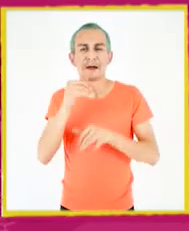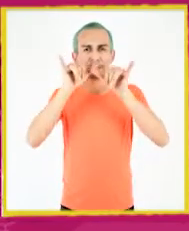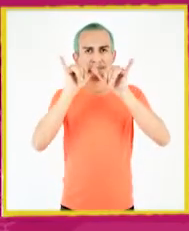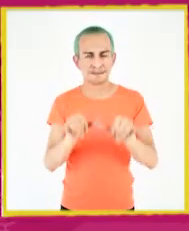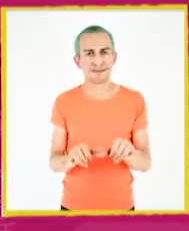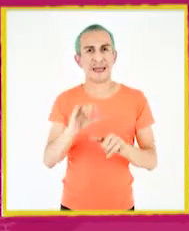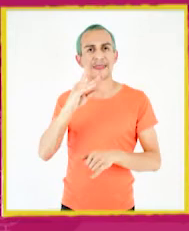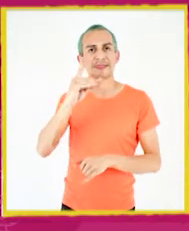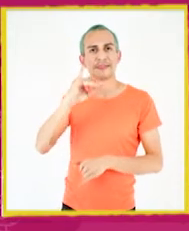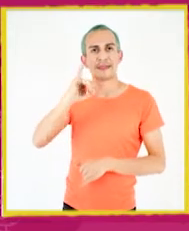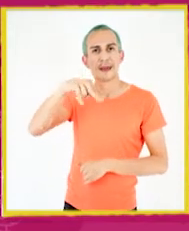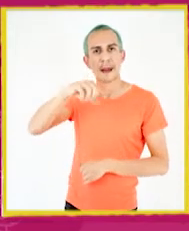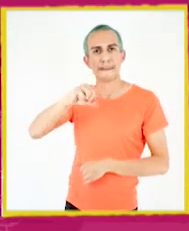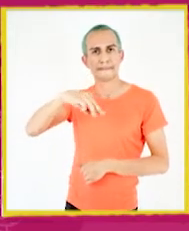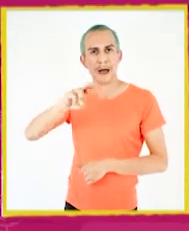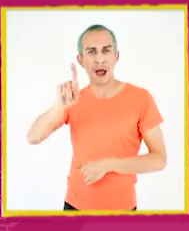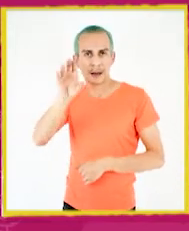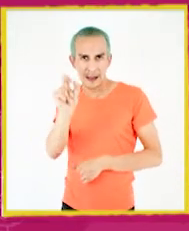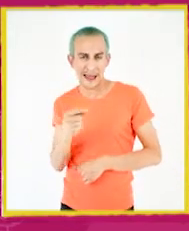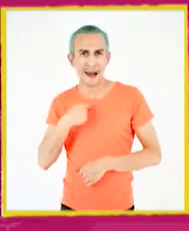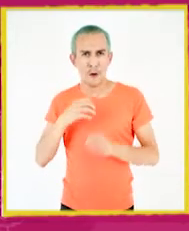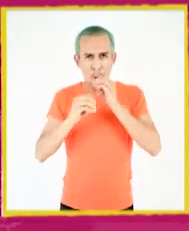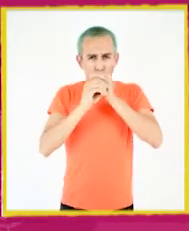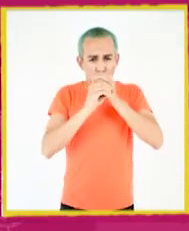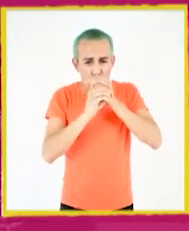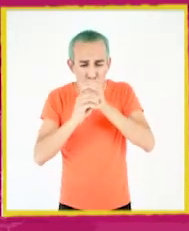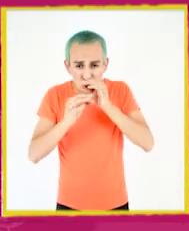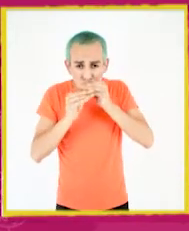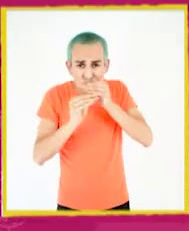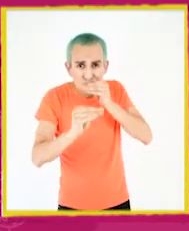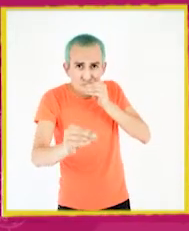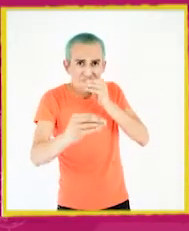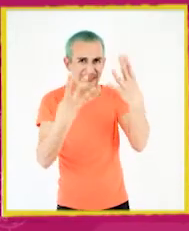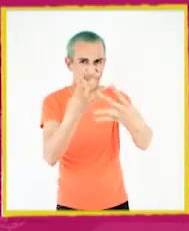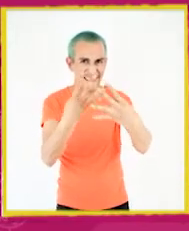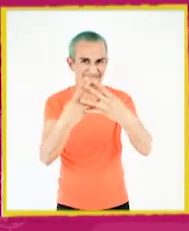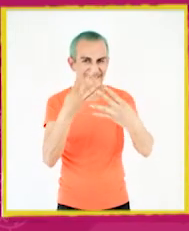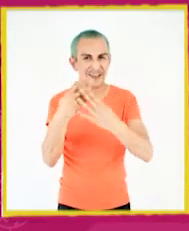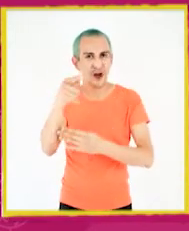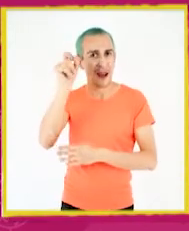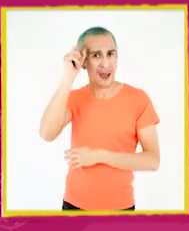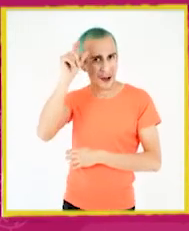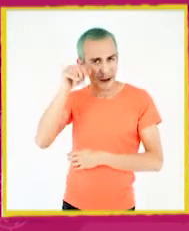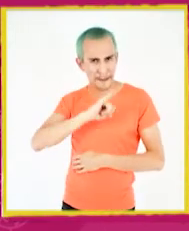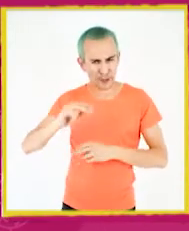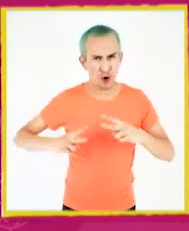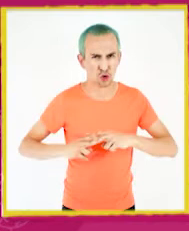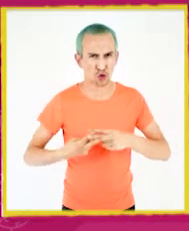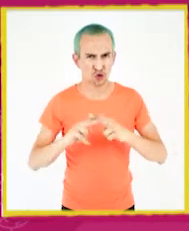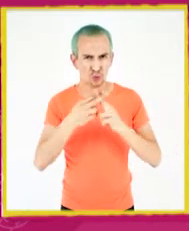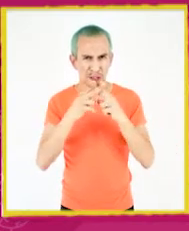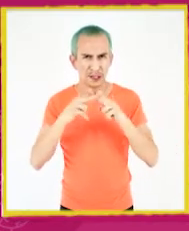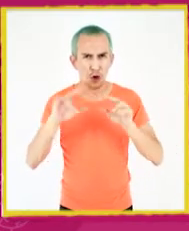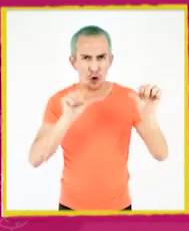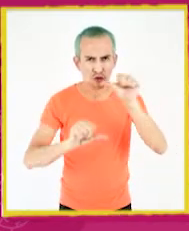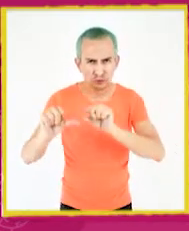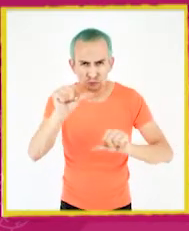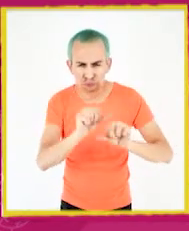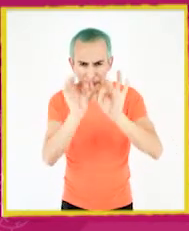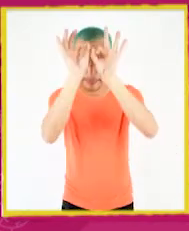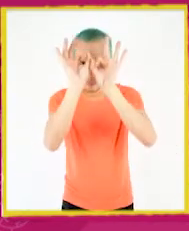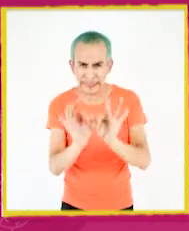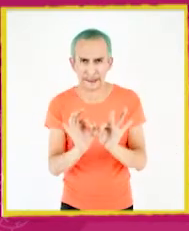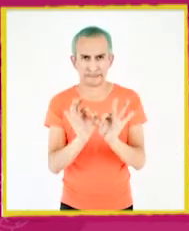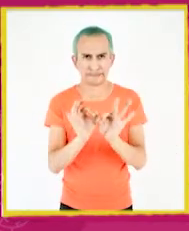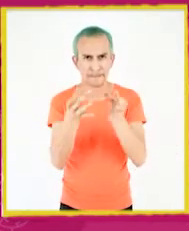una estancia en Dinamarca, fue soplador de vidrios en Ámsterdam y comenzó a construir instrumentos científicos